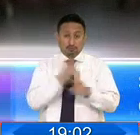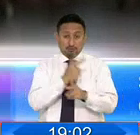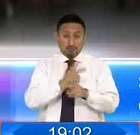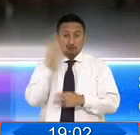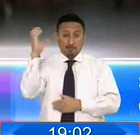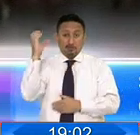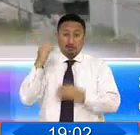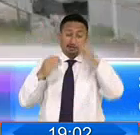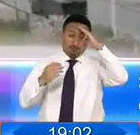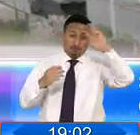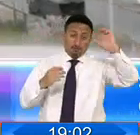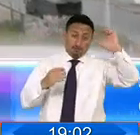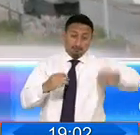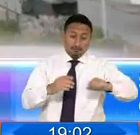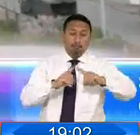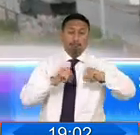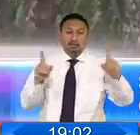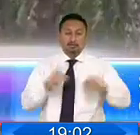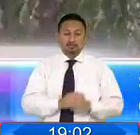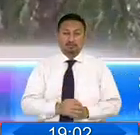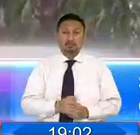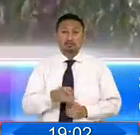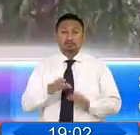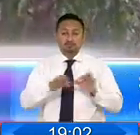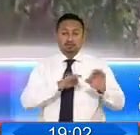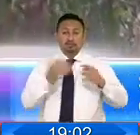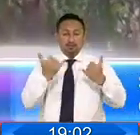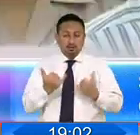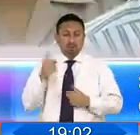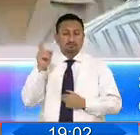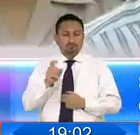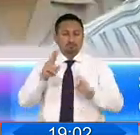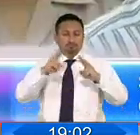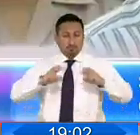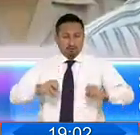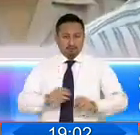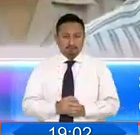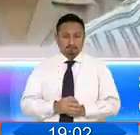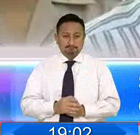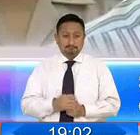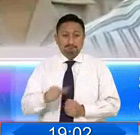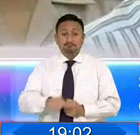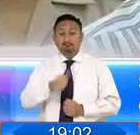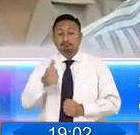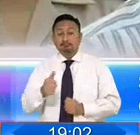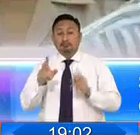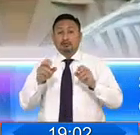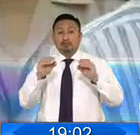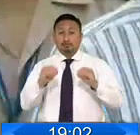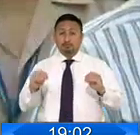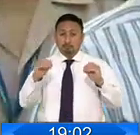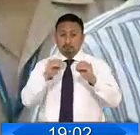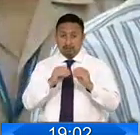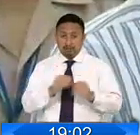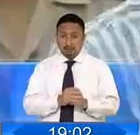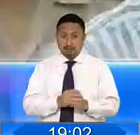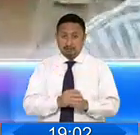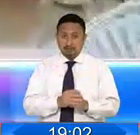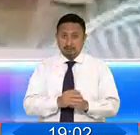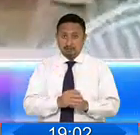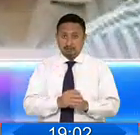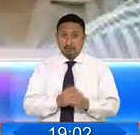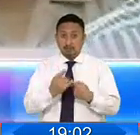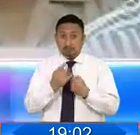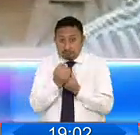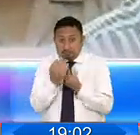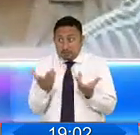colombianas y mexicanas. Sin embargo, manifestó, debe investigarse. Ya otro detalle mayor de ese, no le puedo